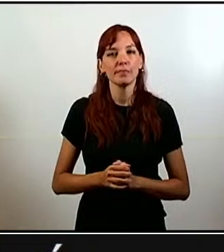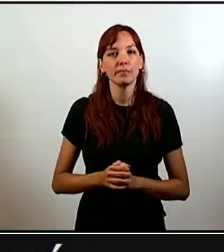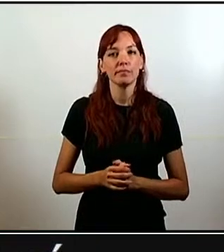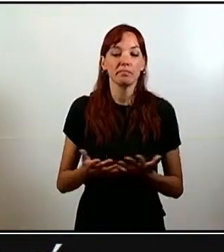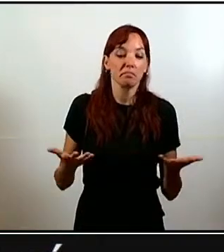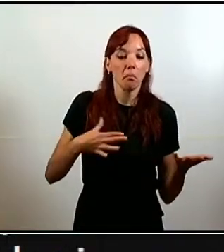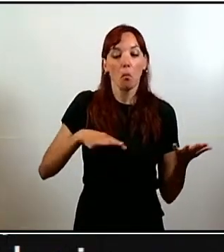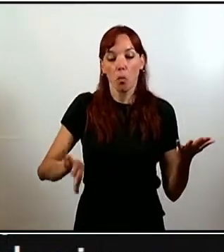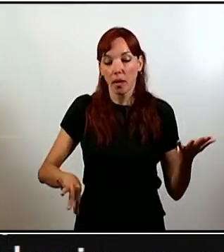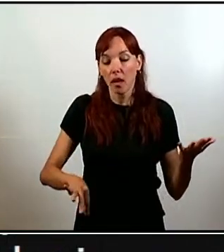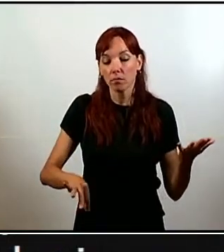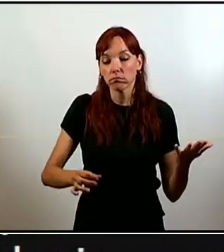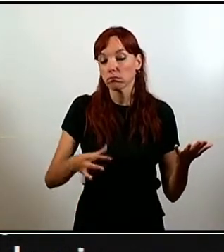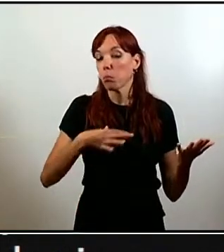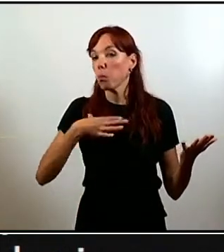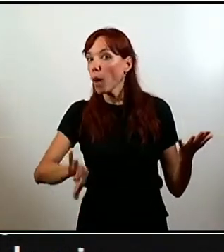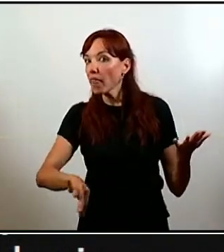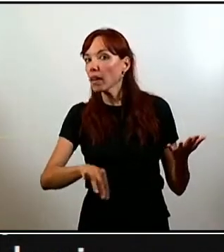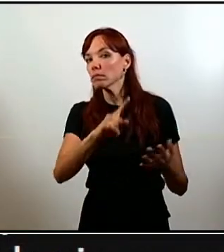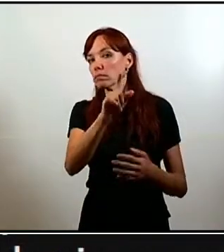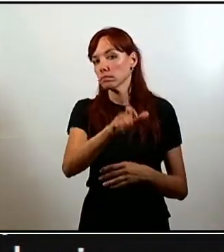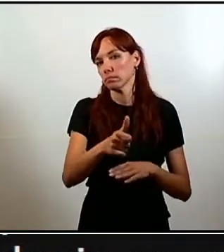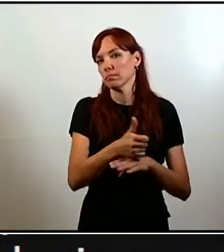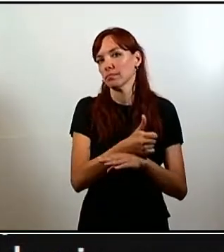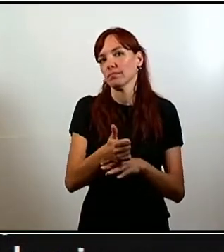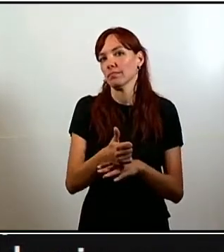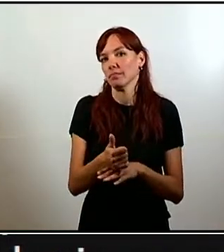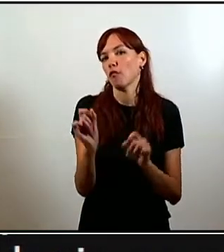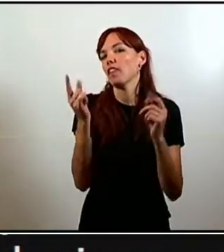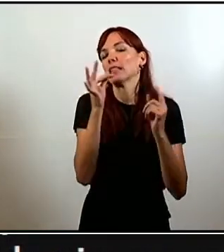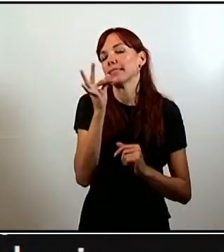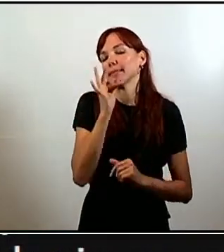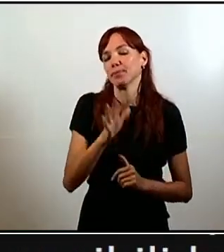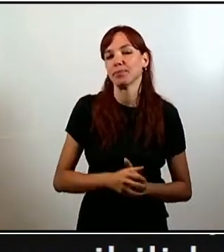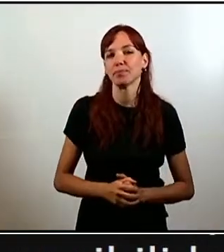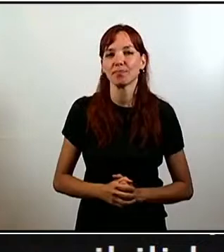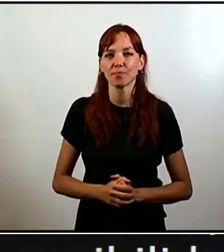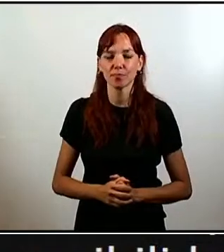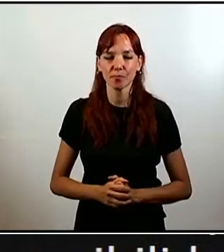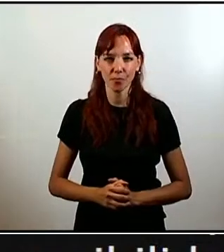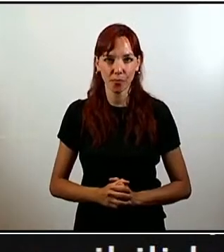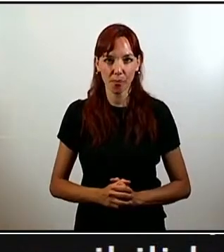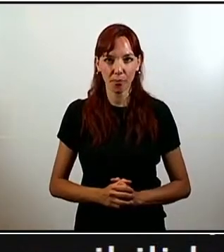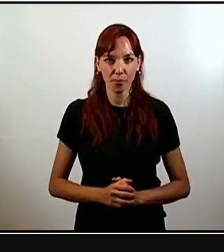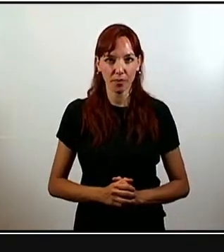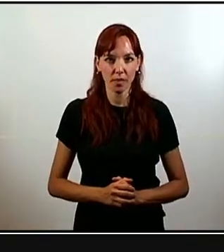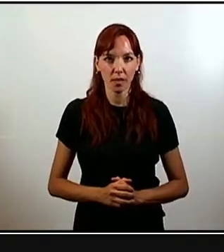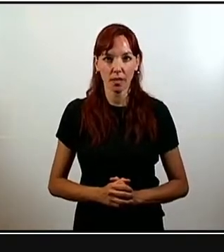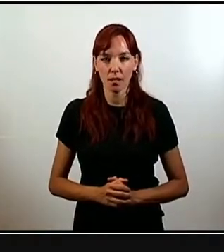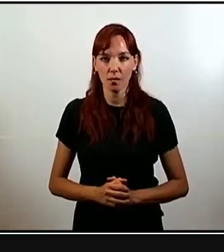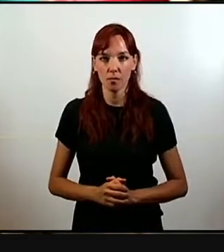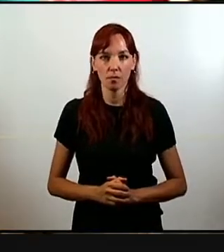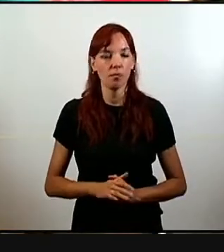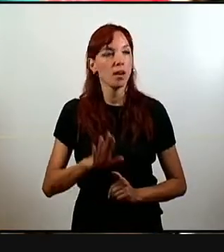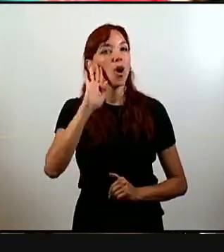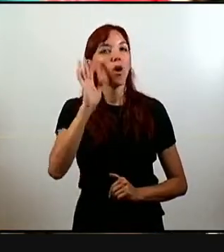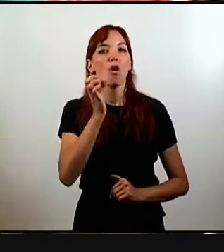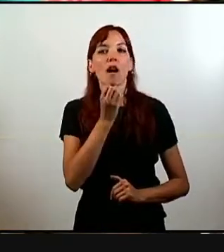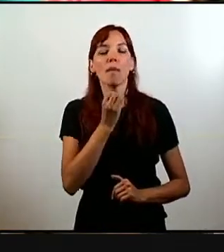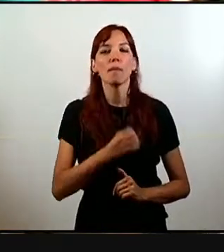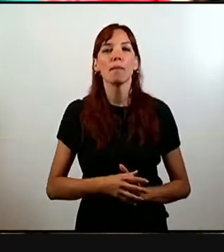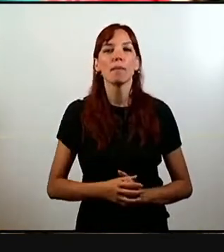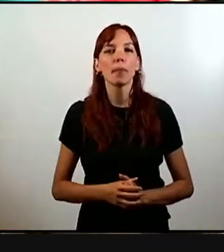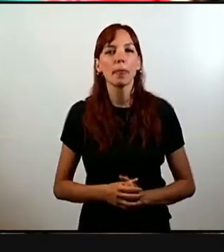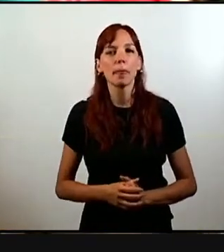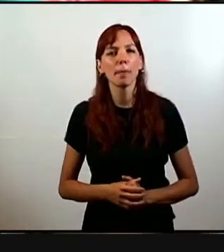podremos plantear esa posibilidad que no está cerrada. Dejo para mis compañeros otra, ¿vale? Hola, buenas. Una precisión sobre ese